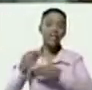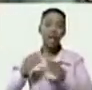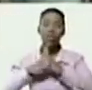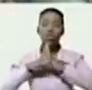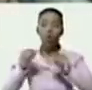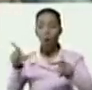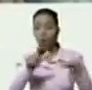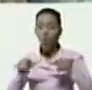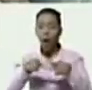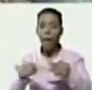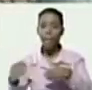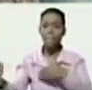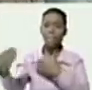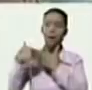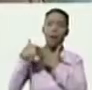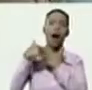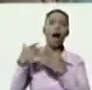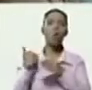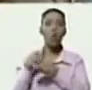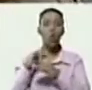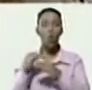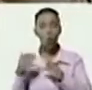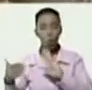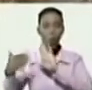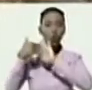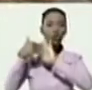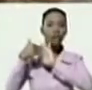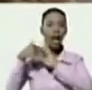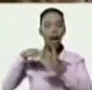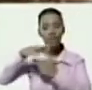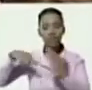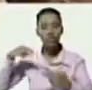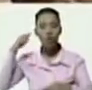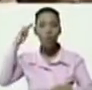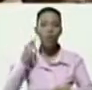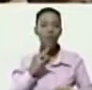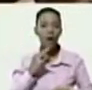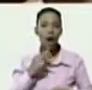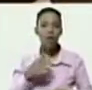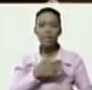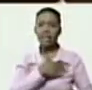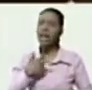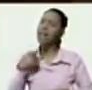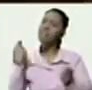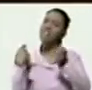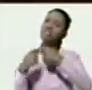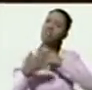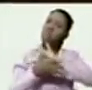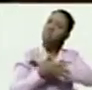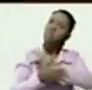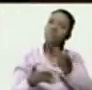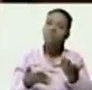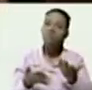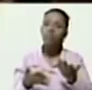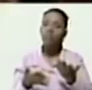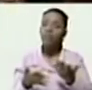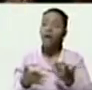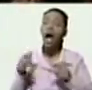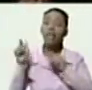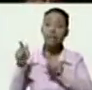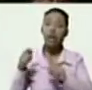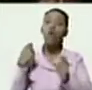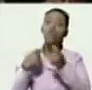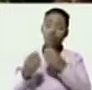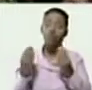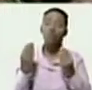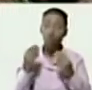partes contra la revolución bolivariana. Nos querían vender, y así lo vendieron durante muchos